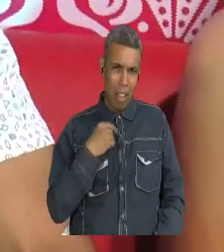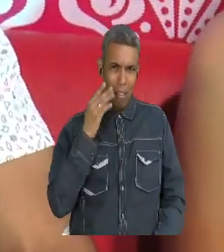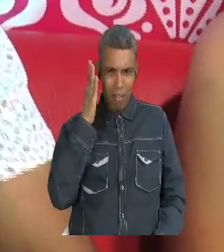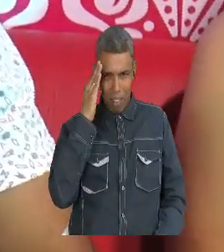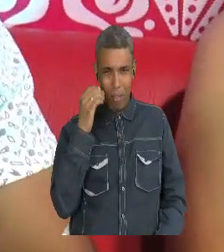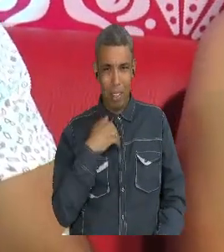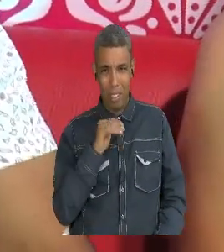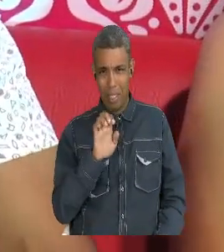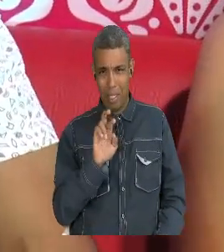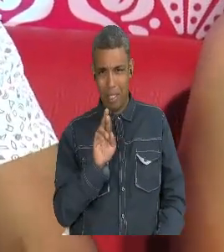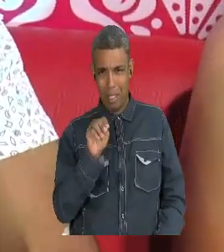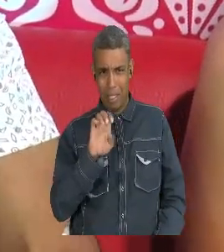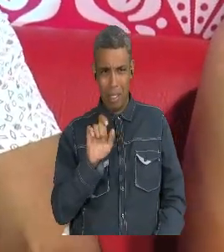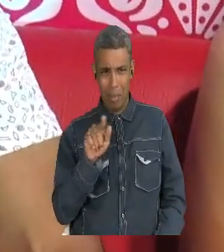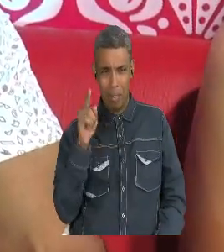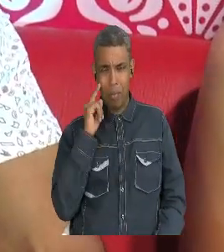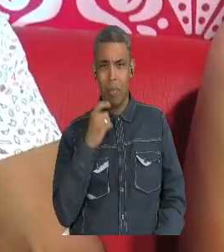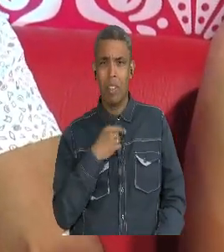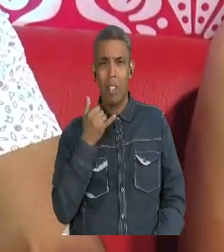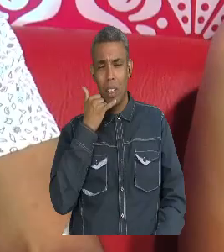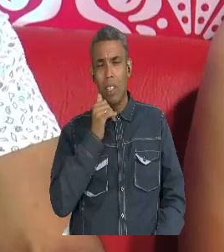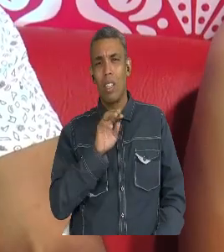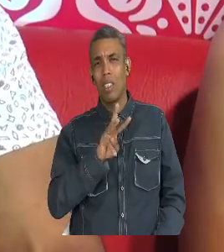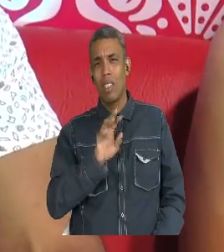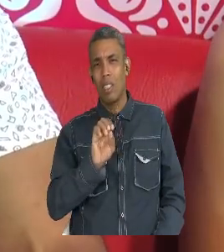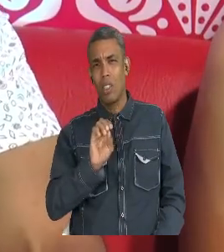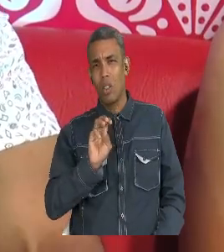Y el teléfono